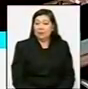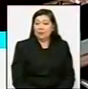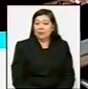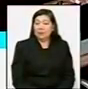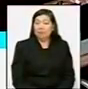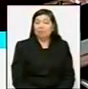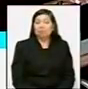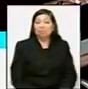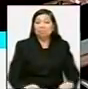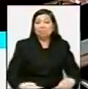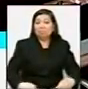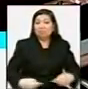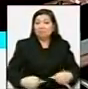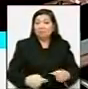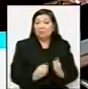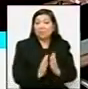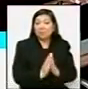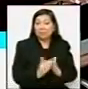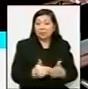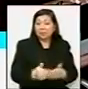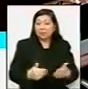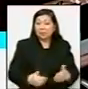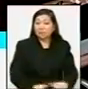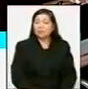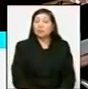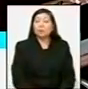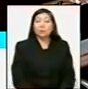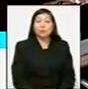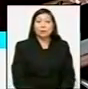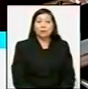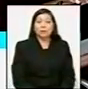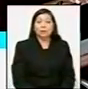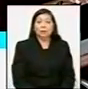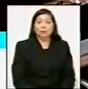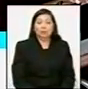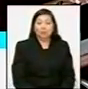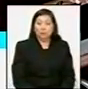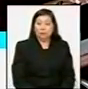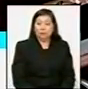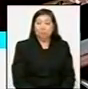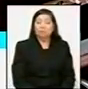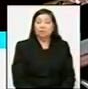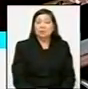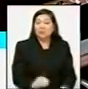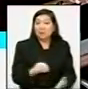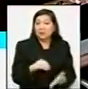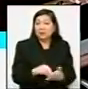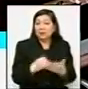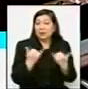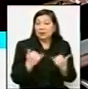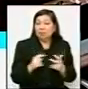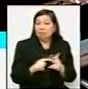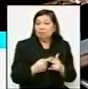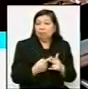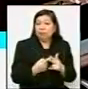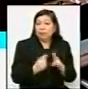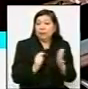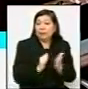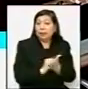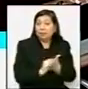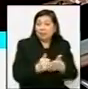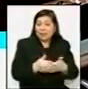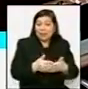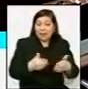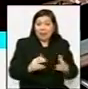Claro, en debate el momento, por favor, en debate el momento. En debate el momento. Se había planteado acá inicialmente que sea 6 meses antes